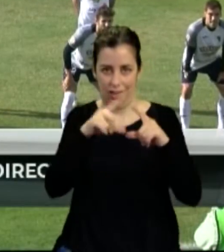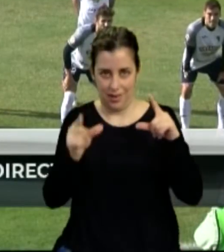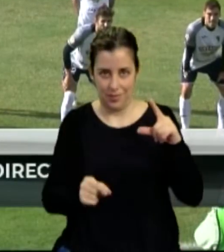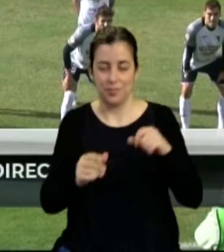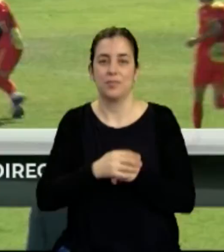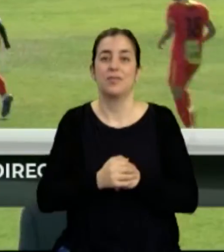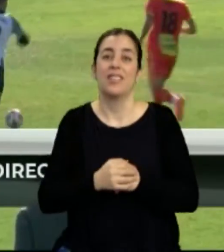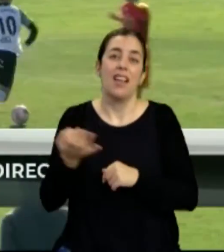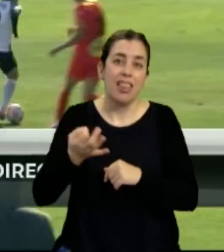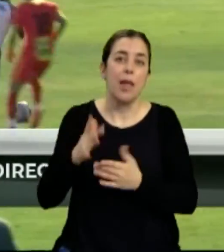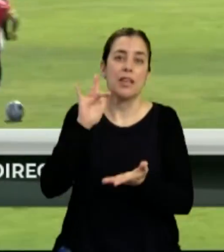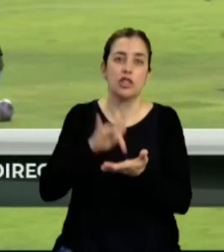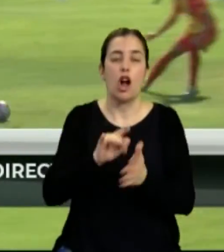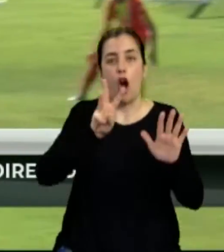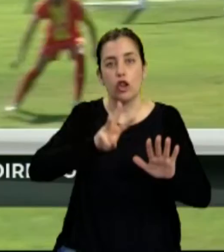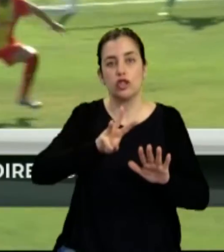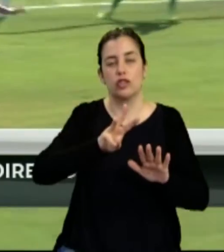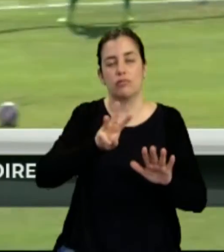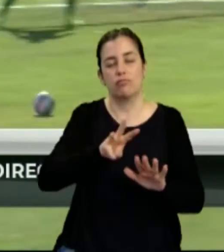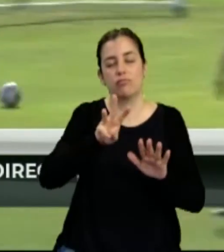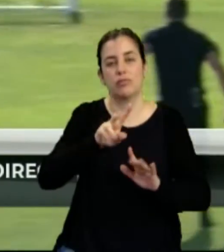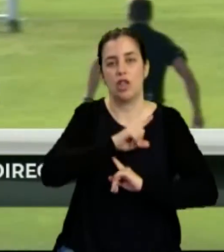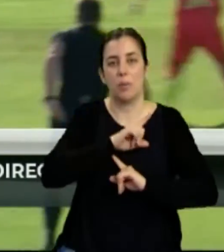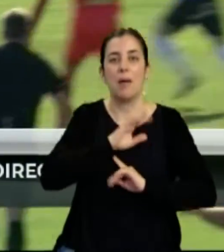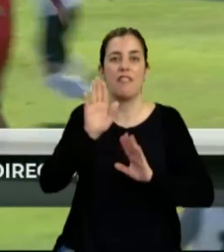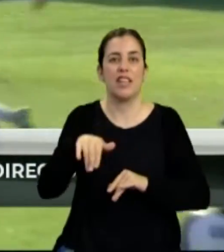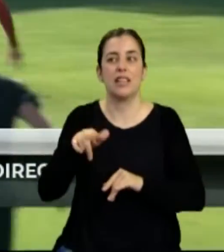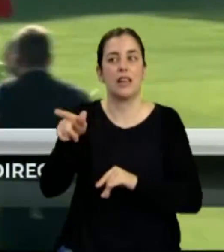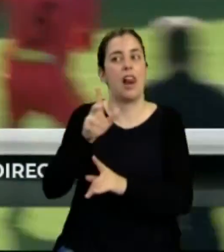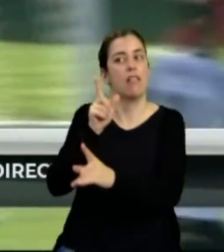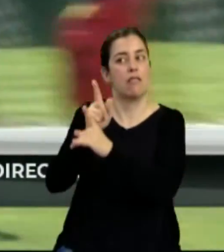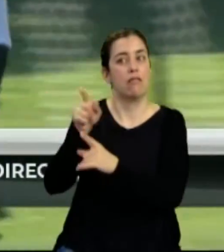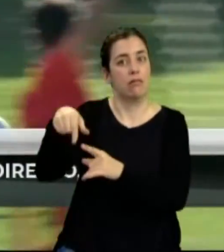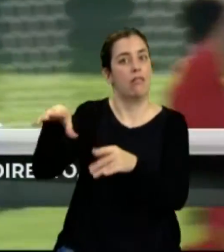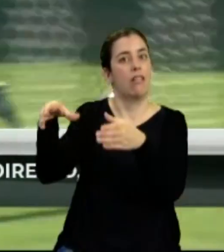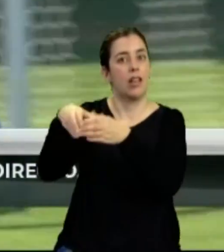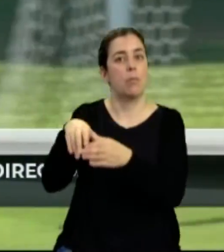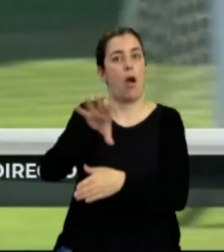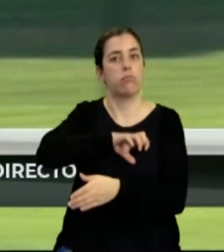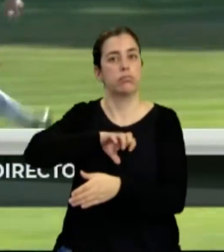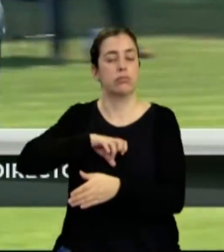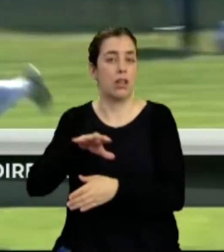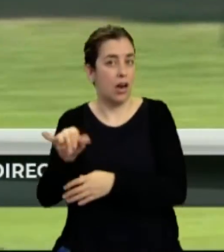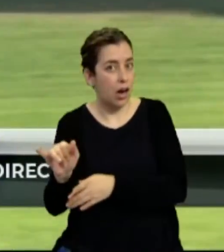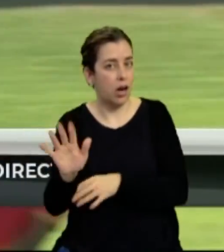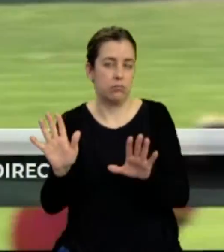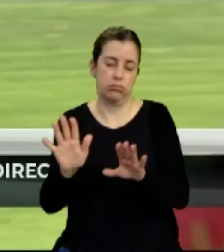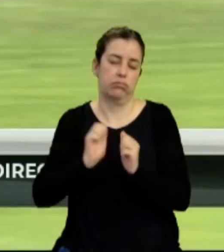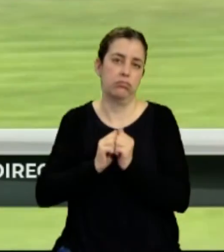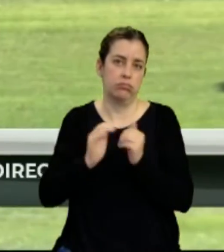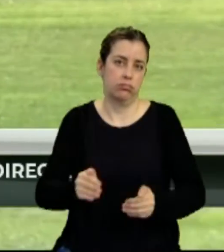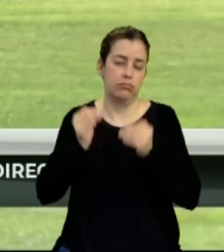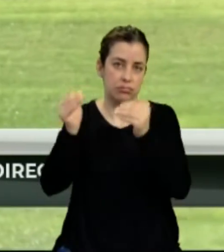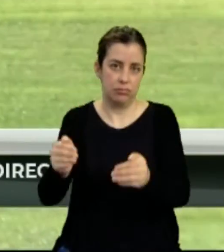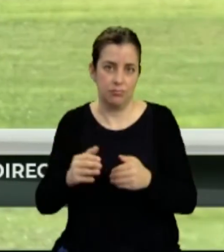haber disputado el pasado 8 de noviembre, pero los positivos en coronavirus en el conjunto blanquillo aplazaron el encuentro. El Tudelano podría recuperar el